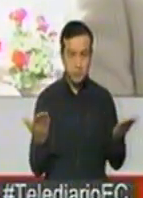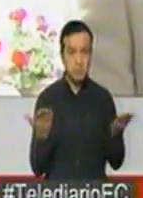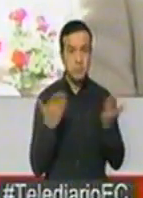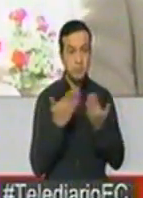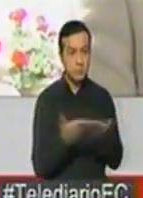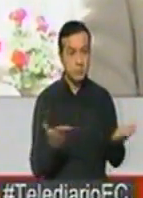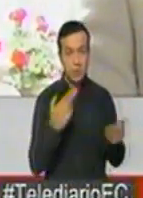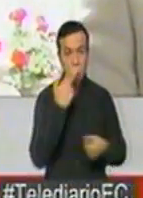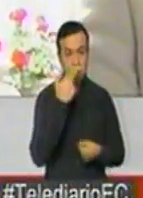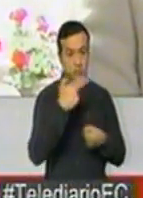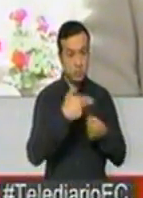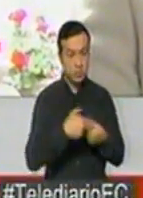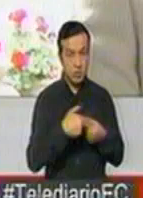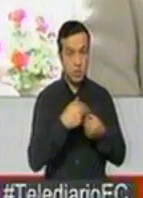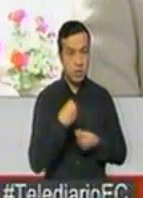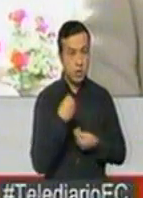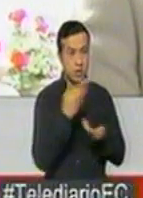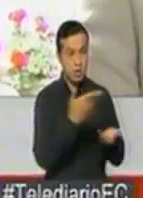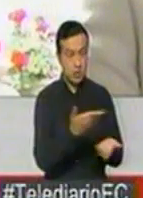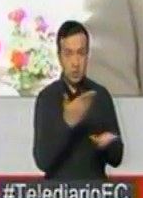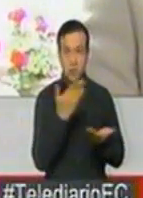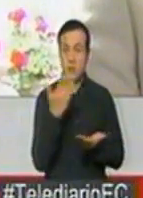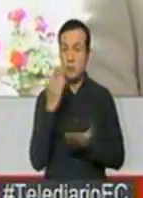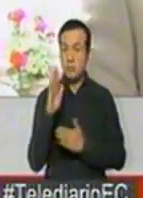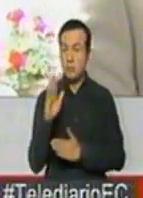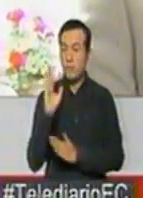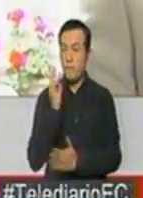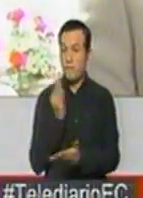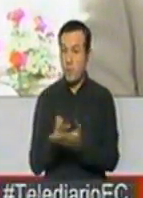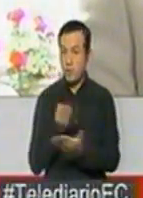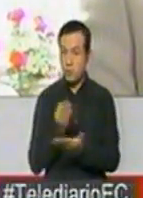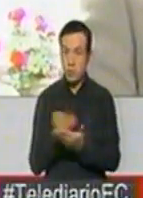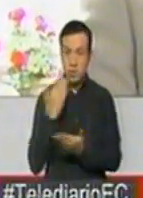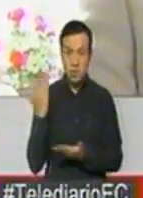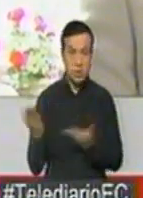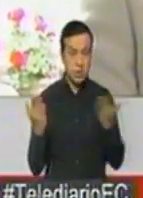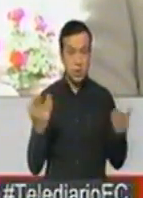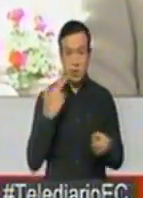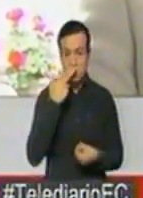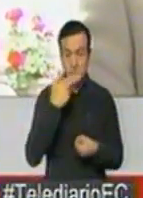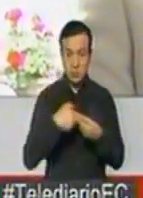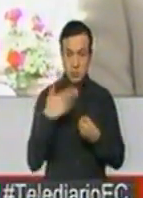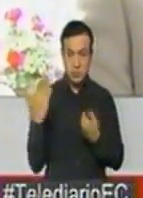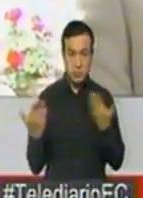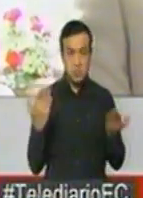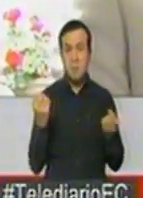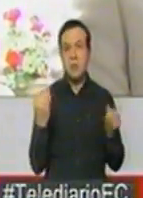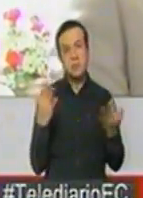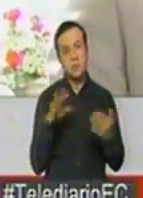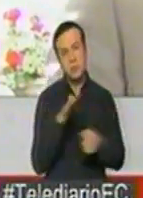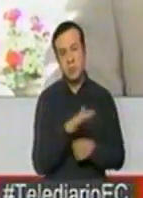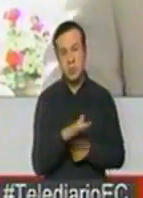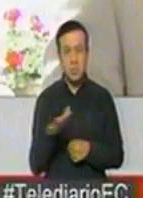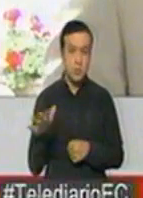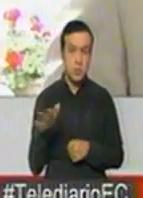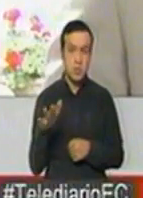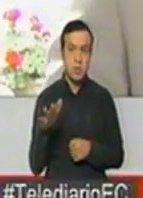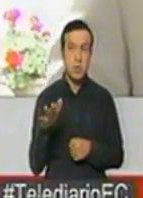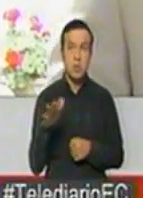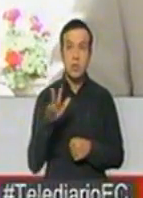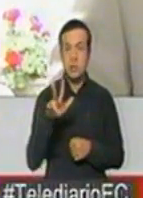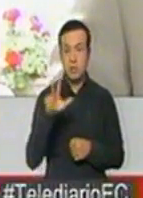de combustible despachado y lo facturado en las gasolineras. Aproximadamente hay un nivel de